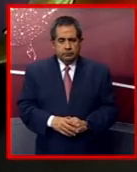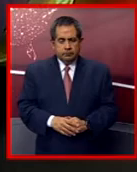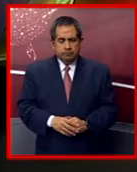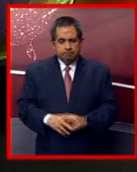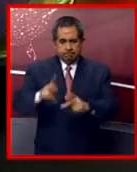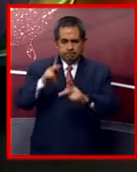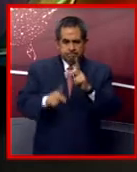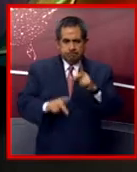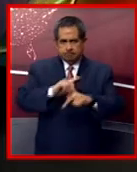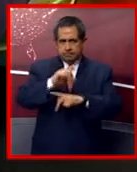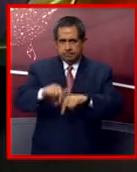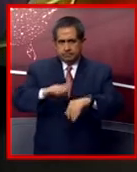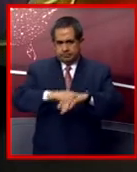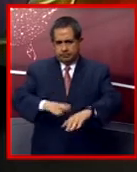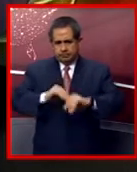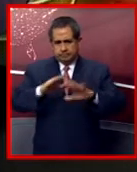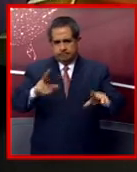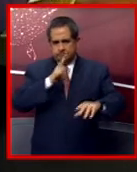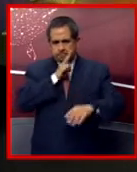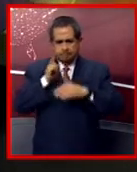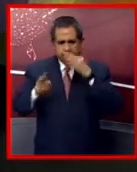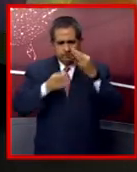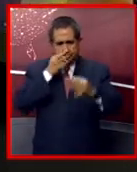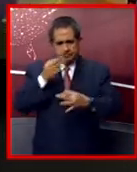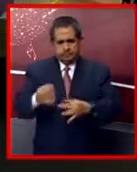Vamos a una pausa, ya regresamos en Noticias del Congreso.